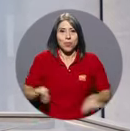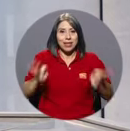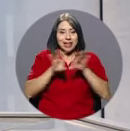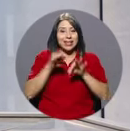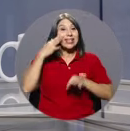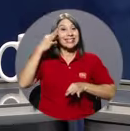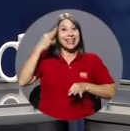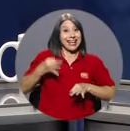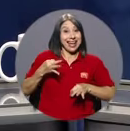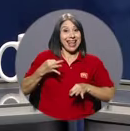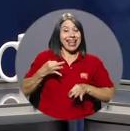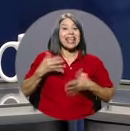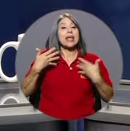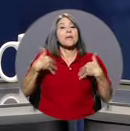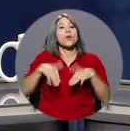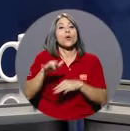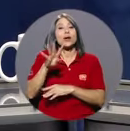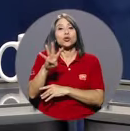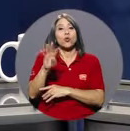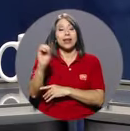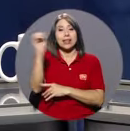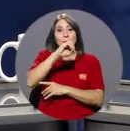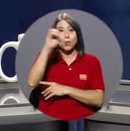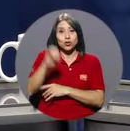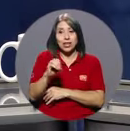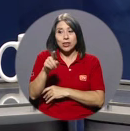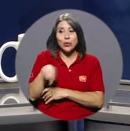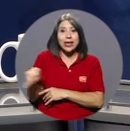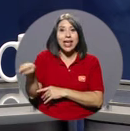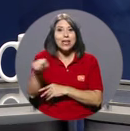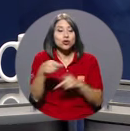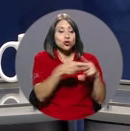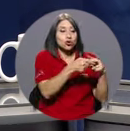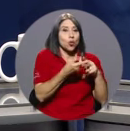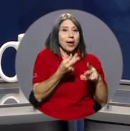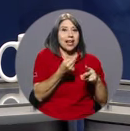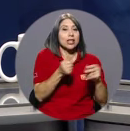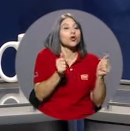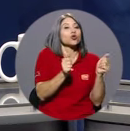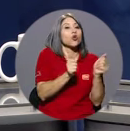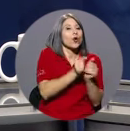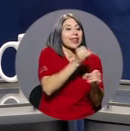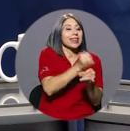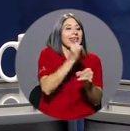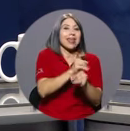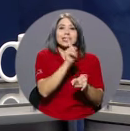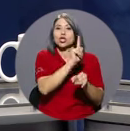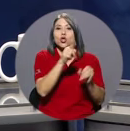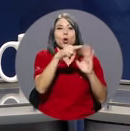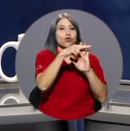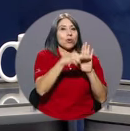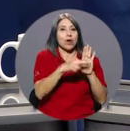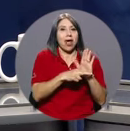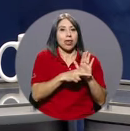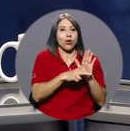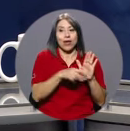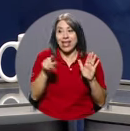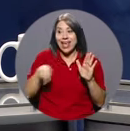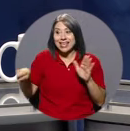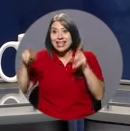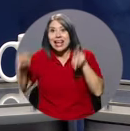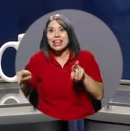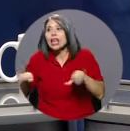estima que por lo menos el 40% es gente que toma créditos con el sector no regulado. Entonces, ¿cómo hacemos para incorporar a esa gente al sector